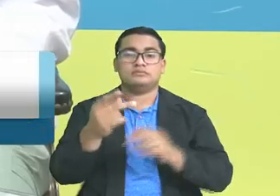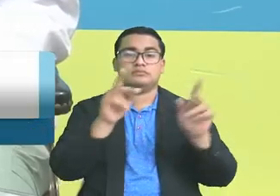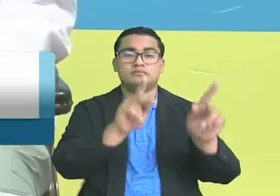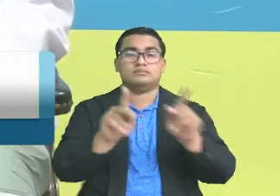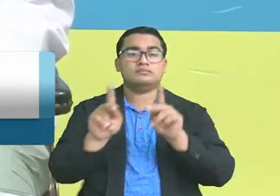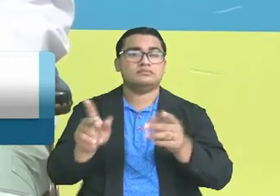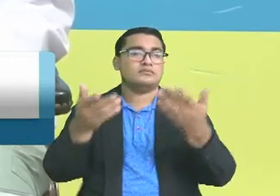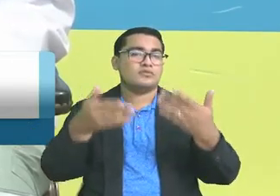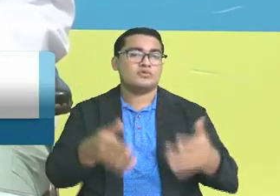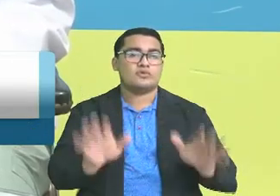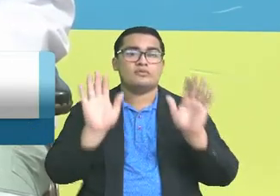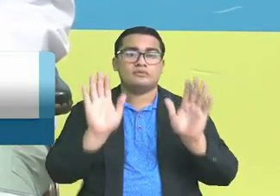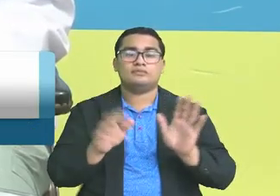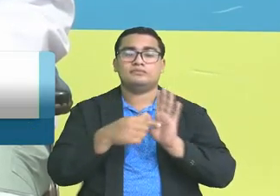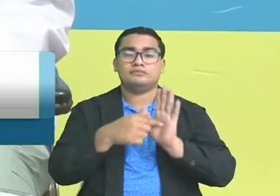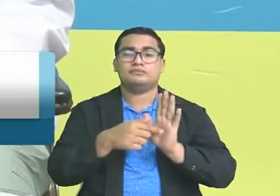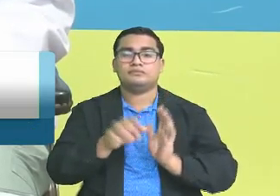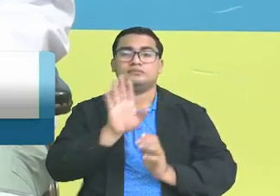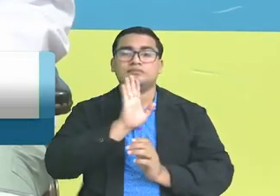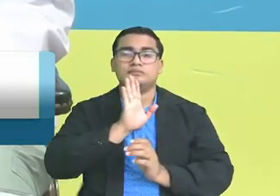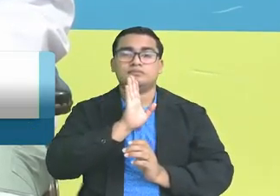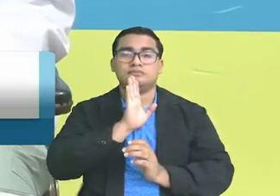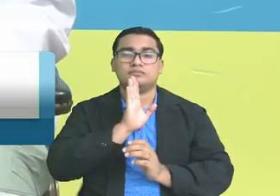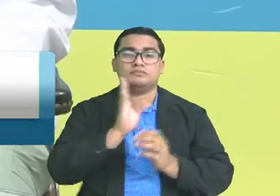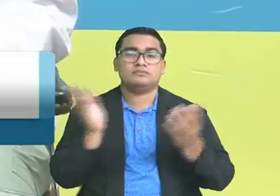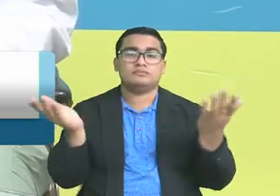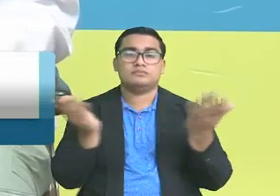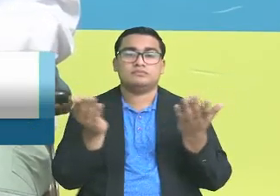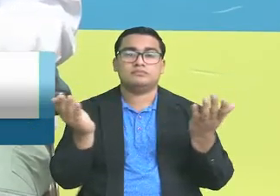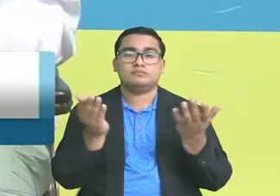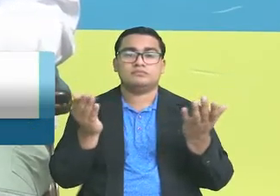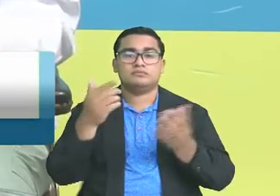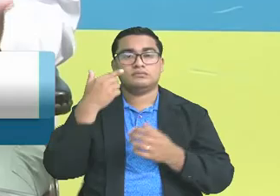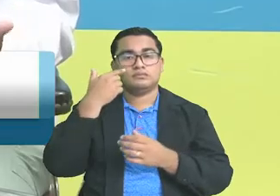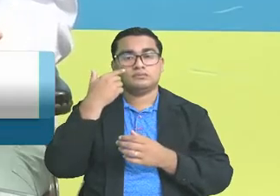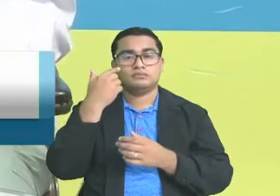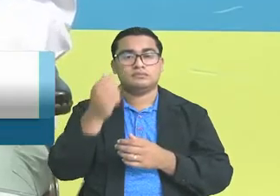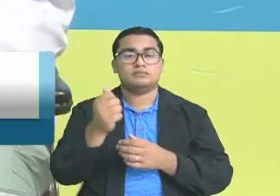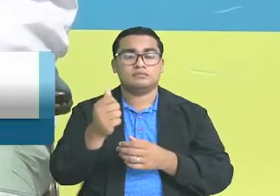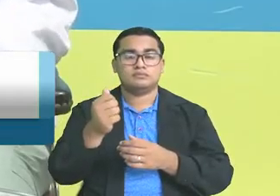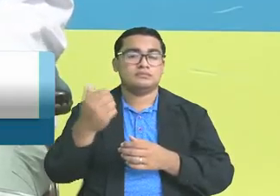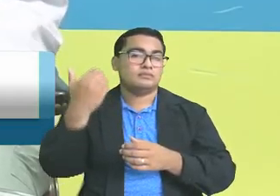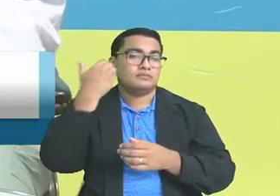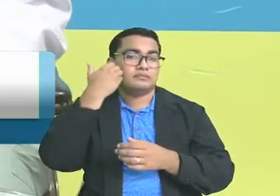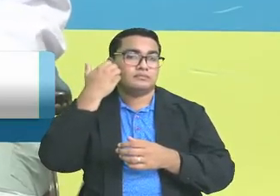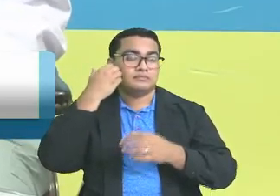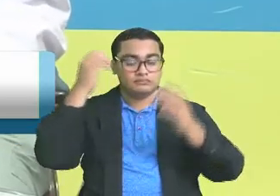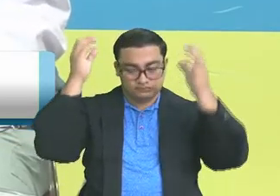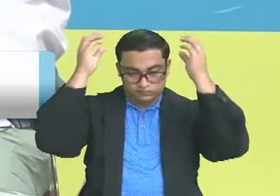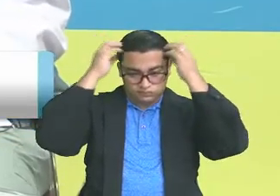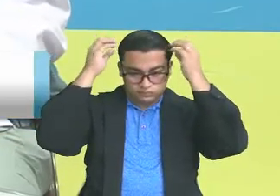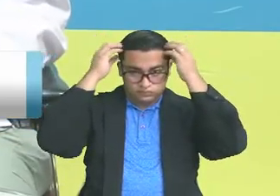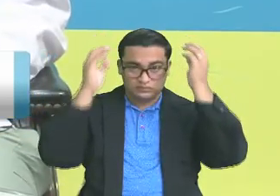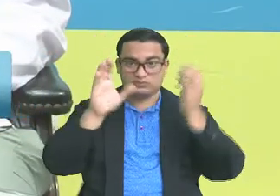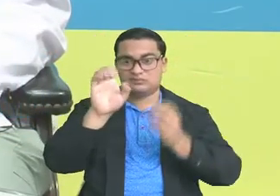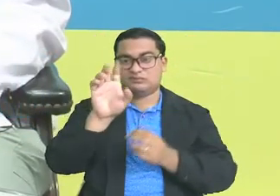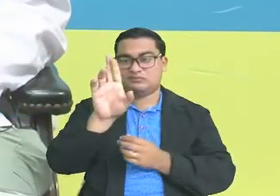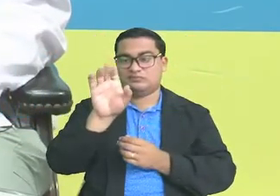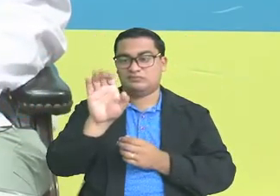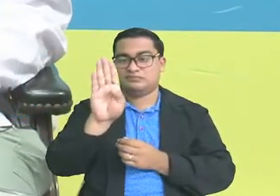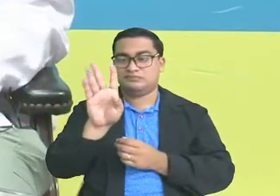comúnmente cuando hablamos de una entidad que se conoce como enfermedad cerebrovascular, ¿verdad? Enfermedad